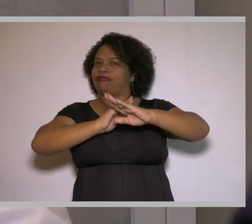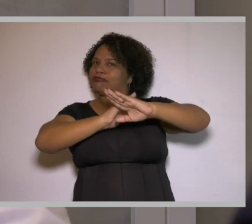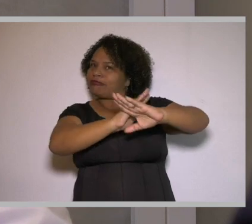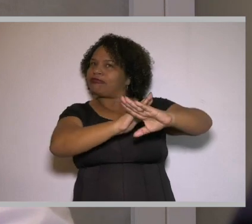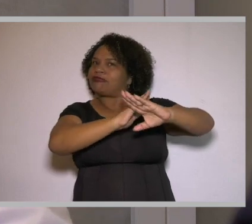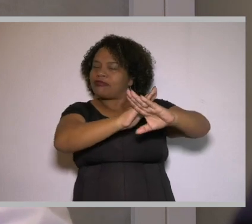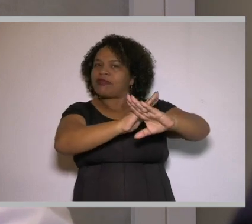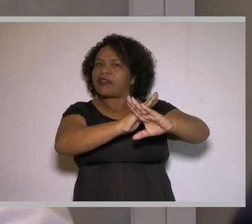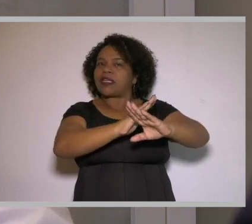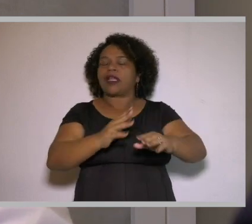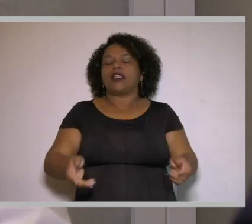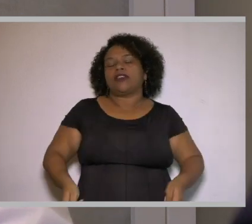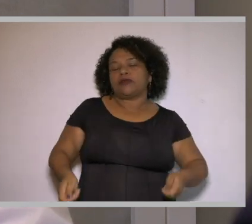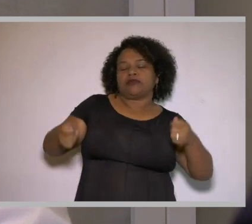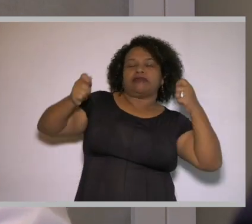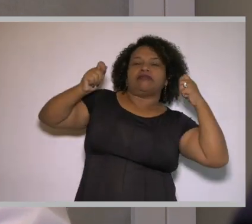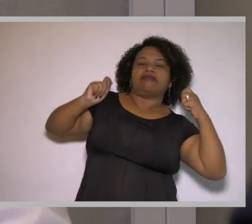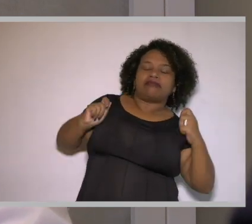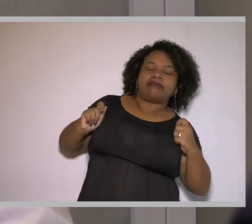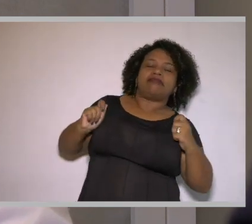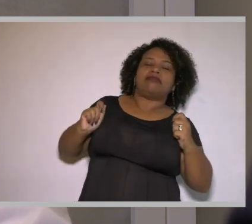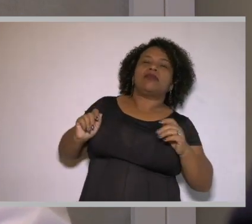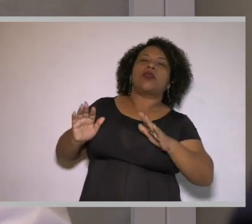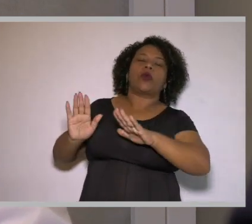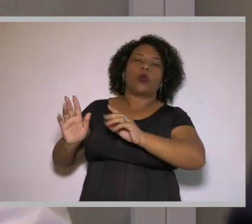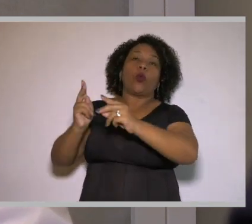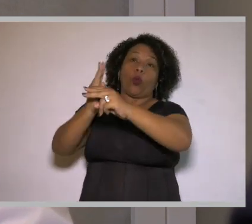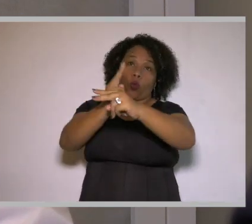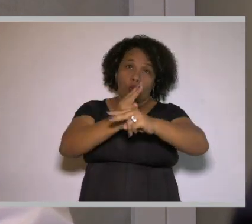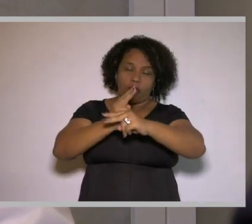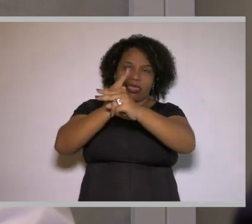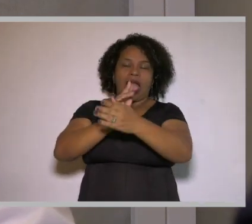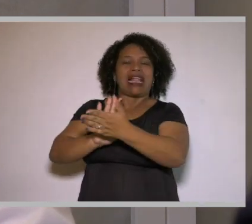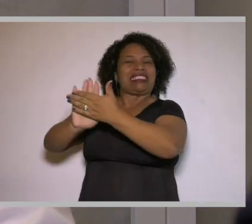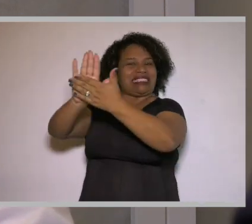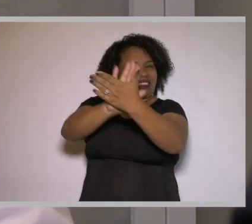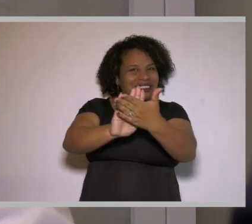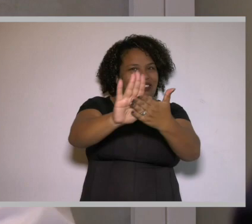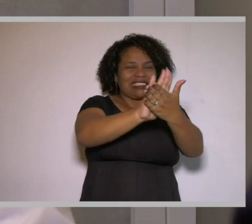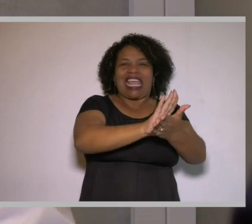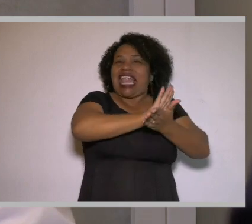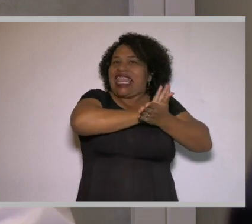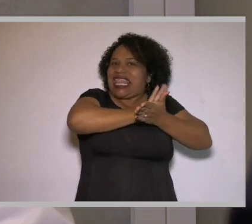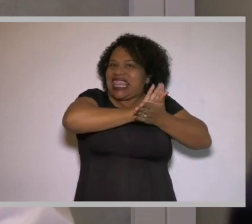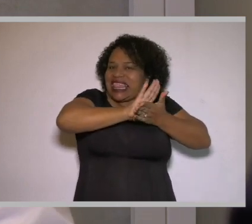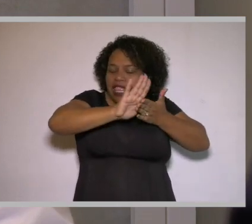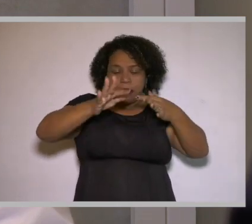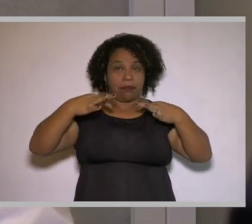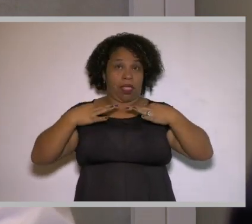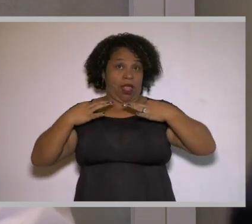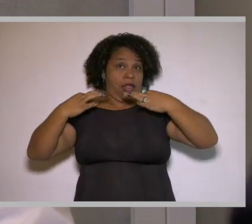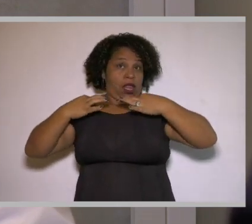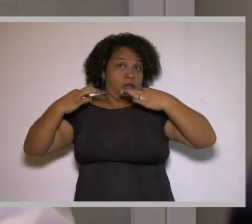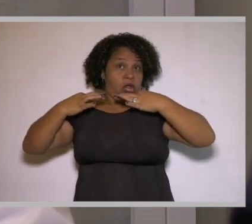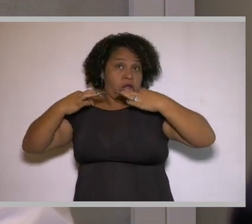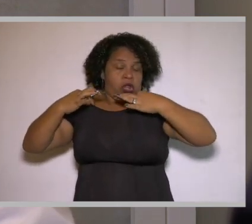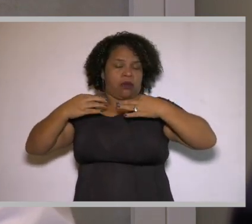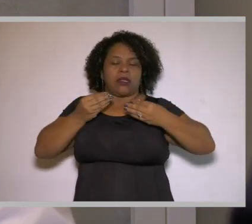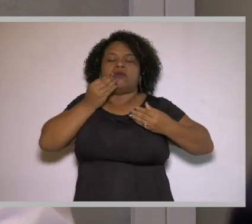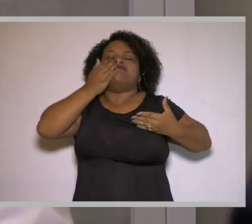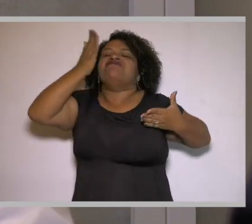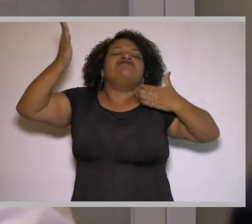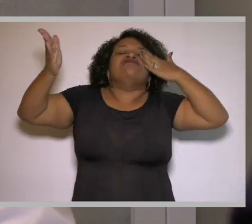las alergias, es decir, evitar todo lo que dé alergia, detergentes, polvo, el aseo